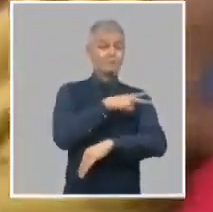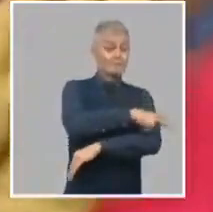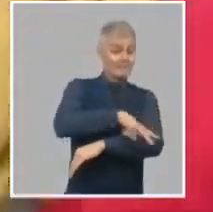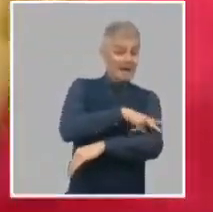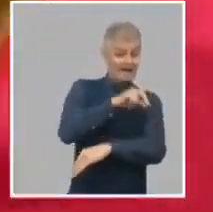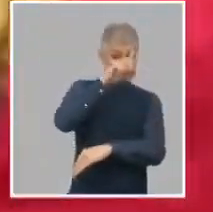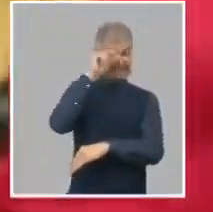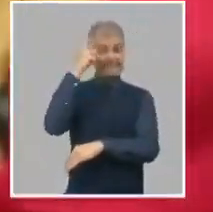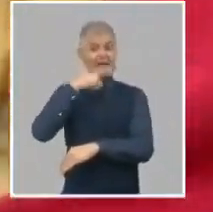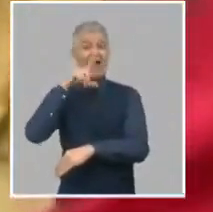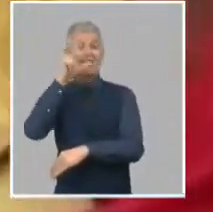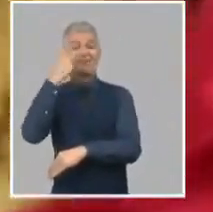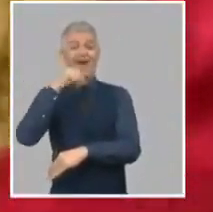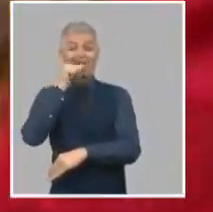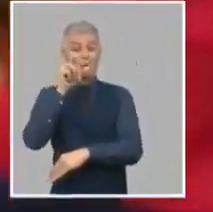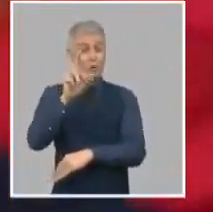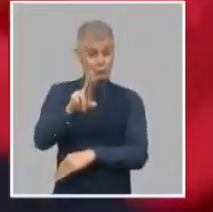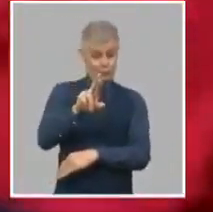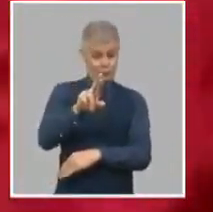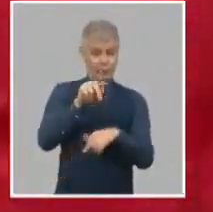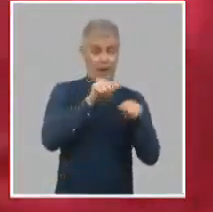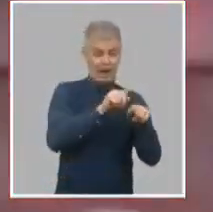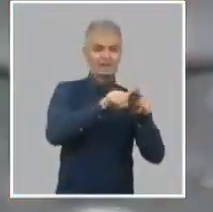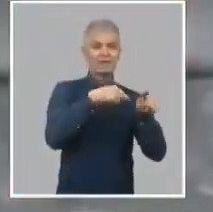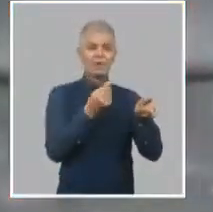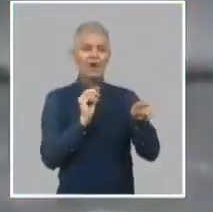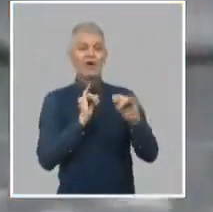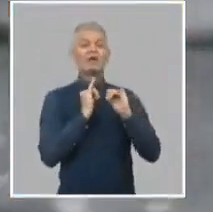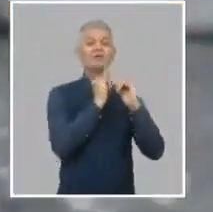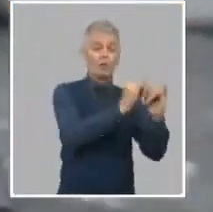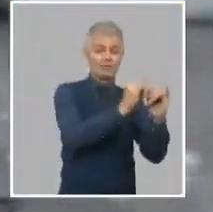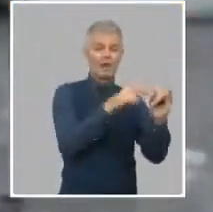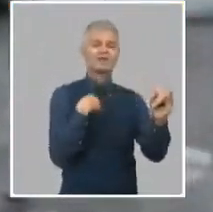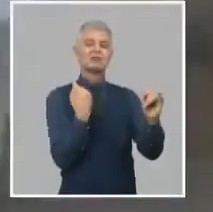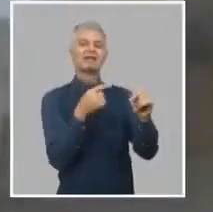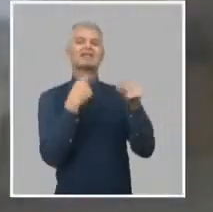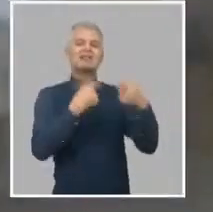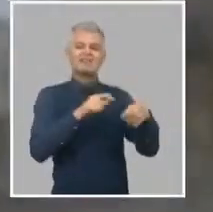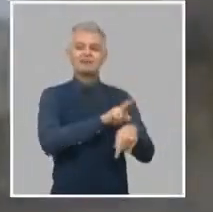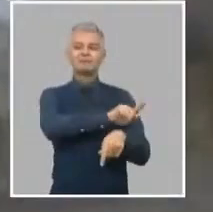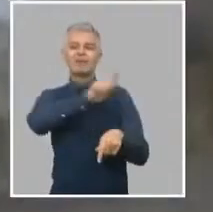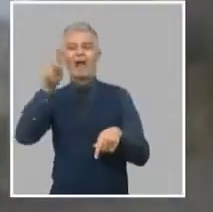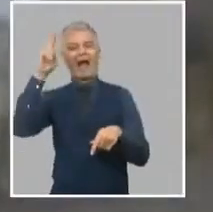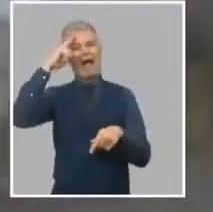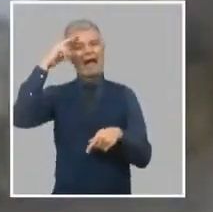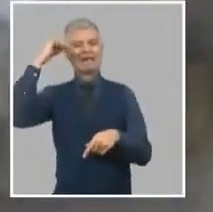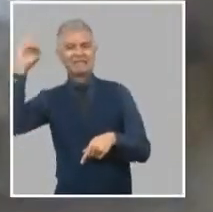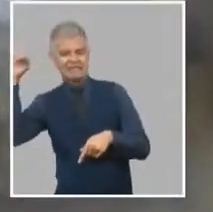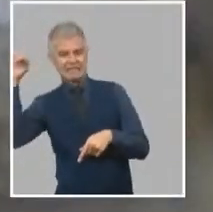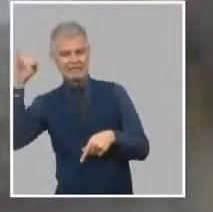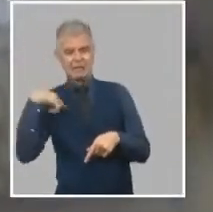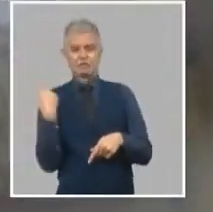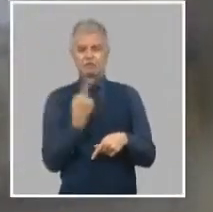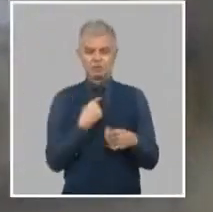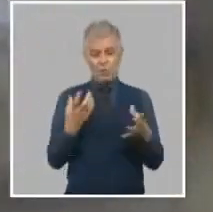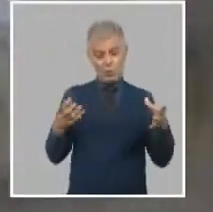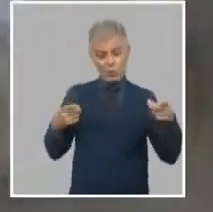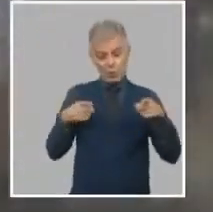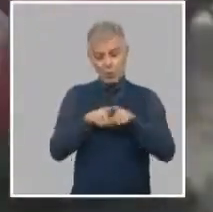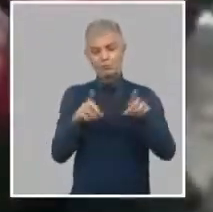a Haití. Bueno, una brigada muy grande. Nos integramos a la brigada médica que aquí